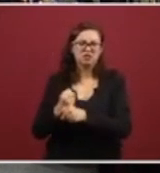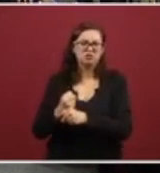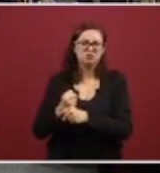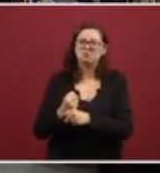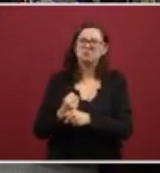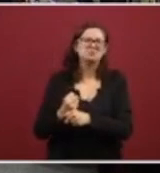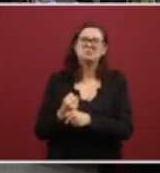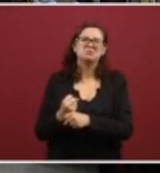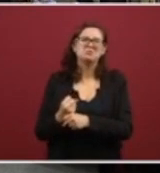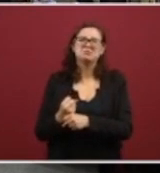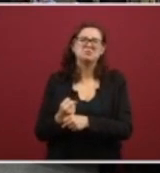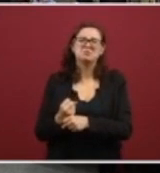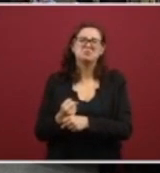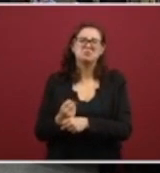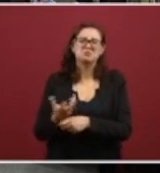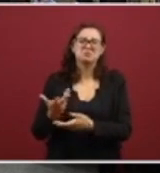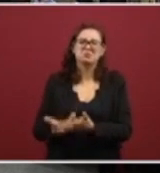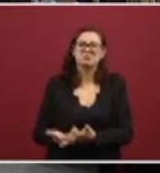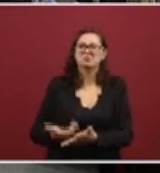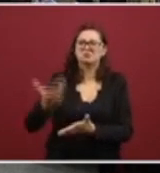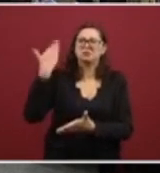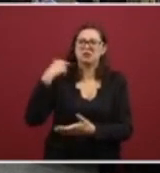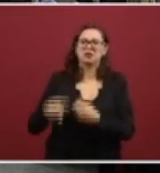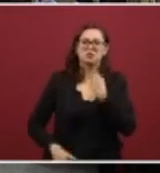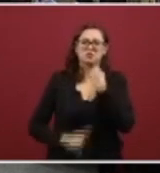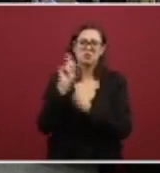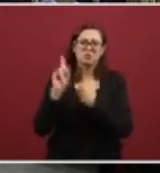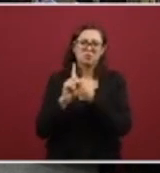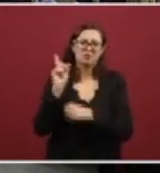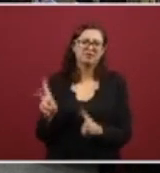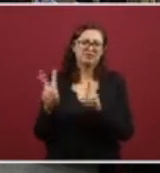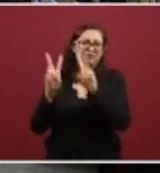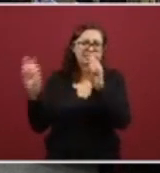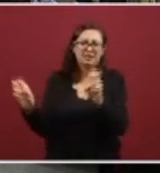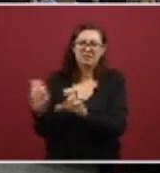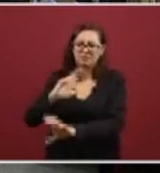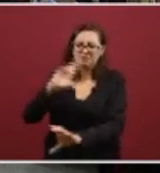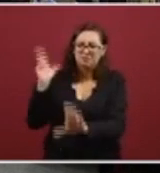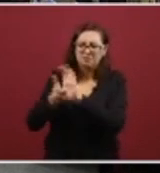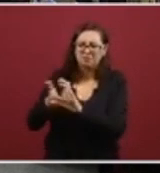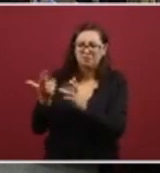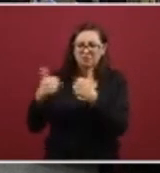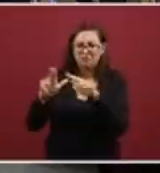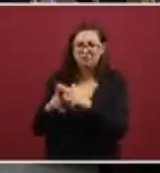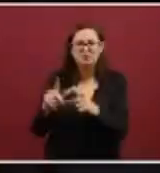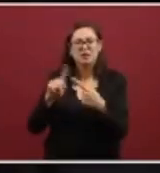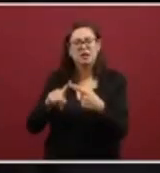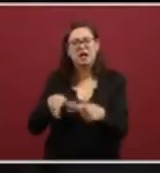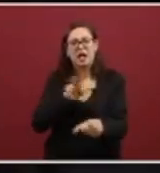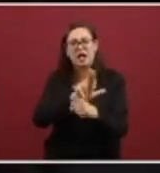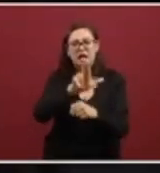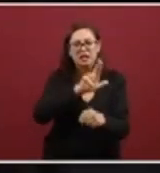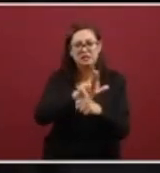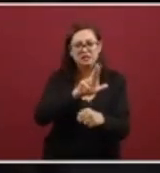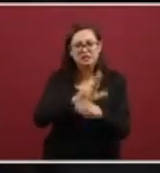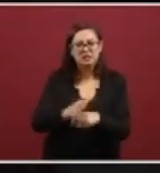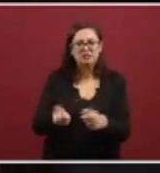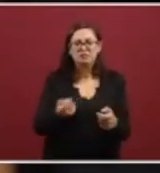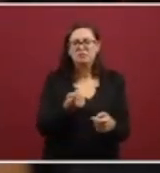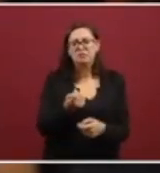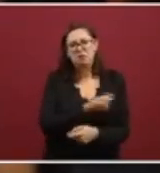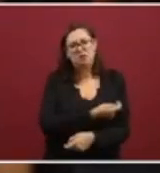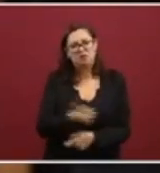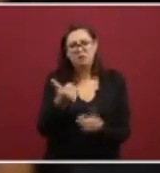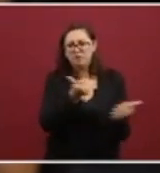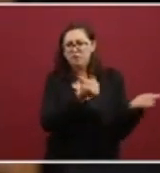desde antes de que asumían el poder, tenían unas broncas de asilados, es decir, que los estaban regresando primero a los haitianos y luego después de los haitianos vino